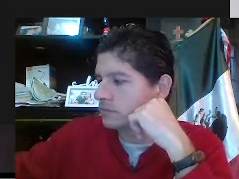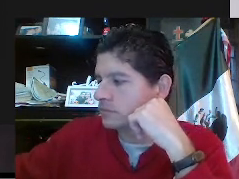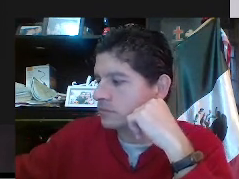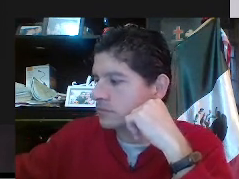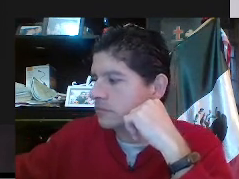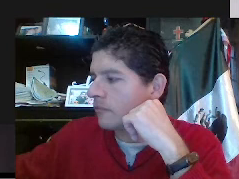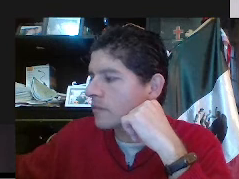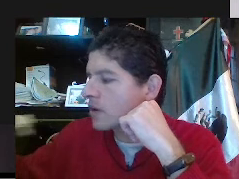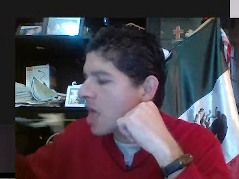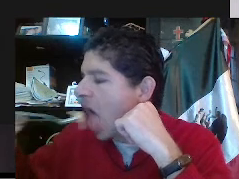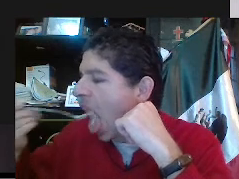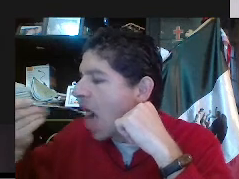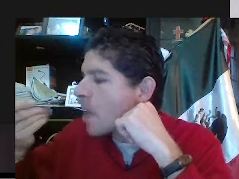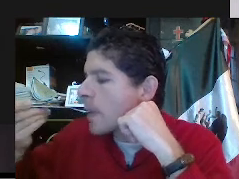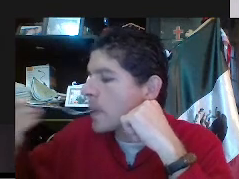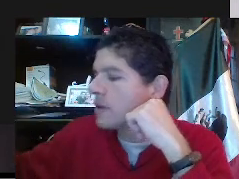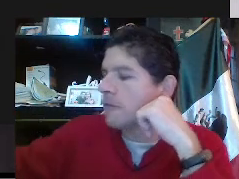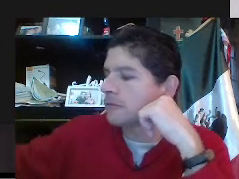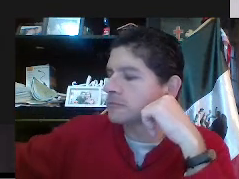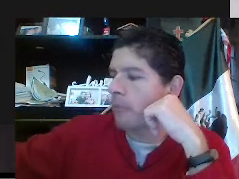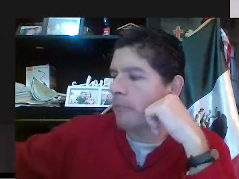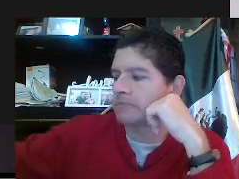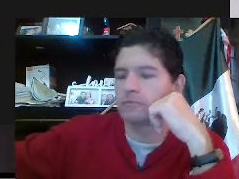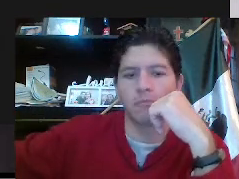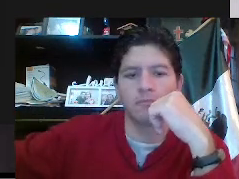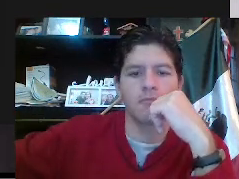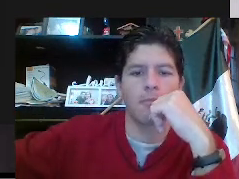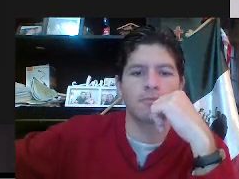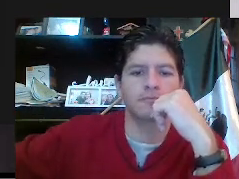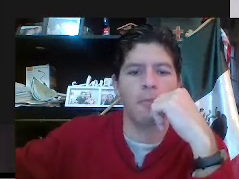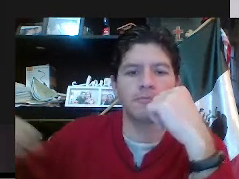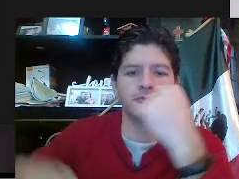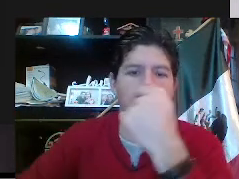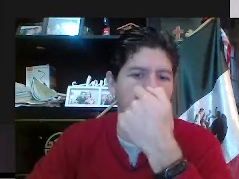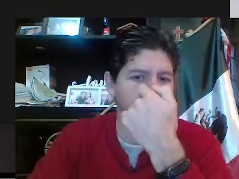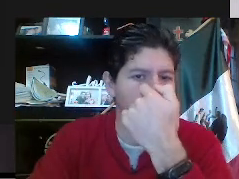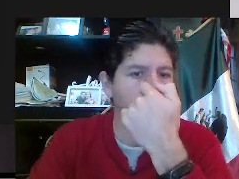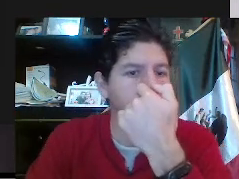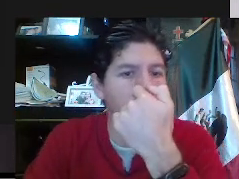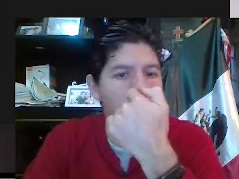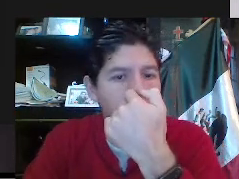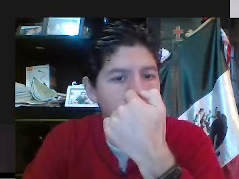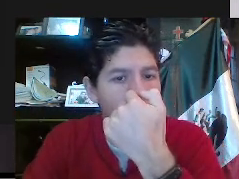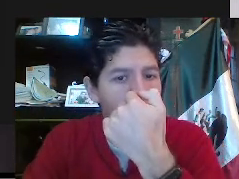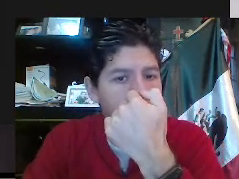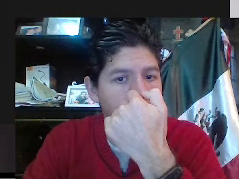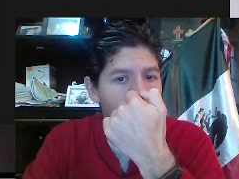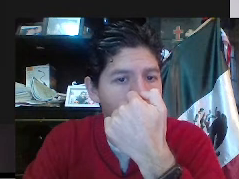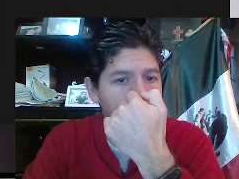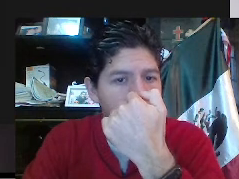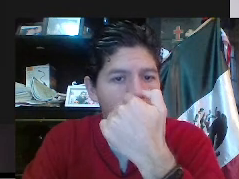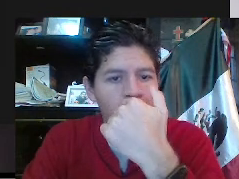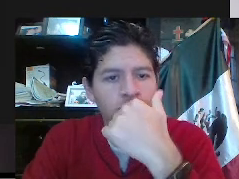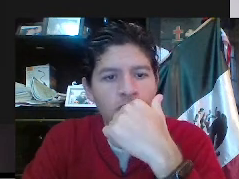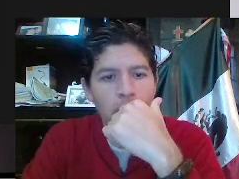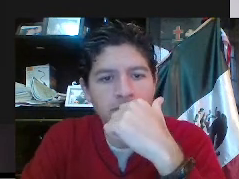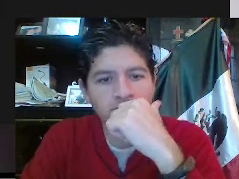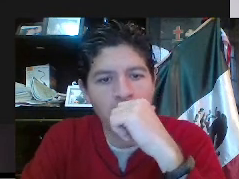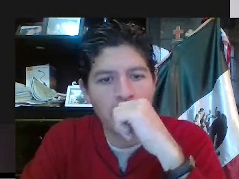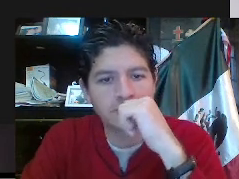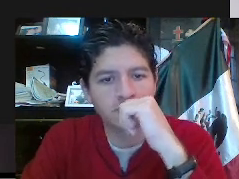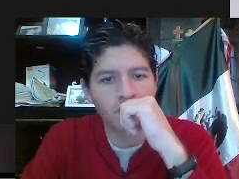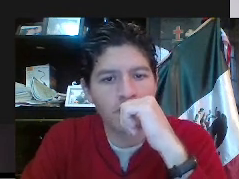adquirir potencia, energía eléctrica acumulable por 15 años y certificados de energías limpias por 20 años. Dicho procedimiento considera